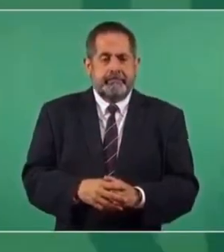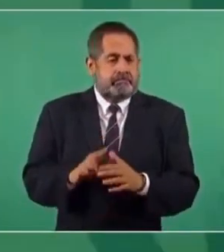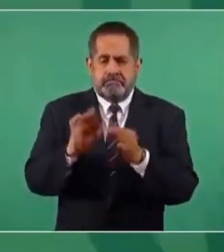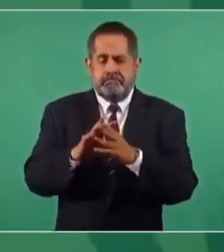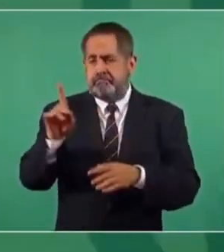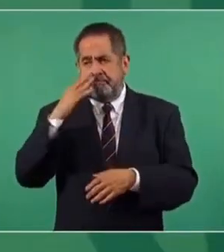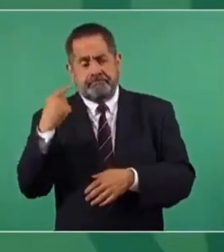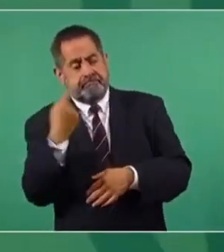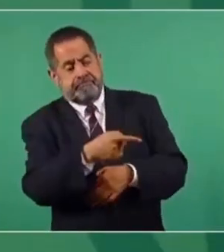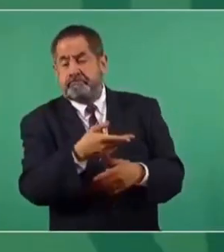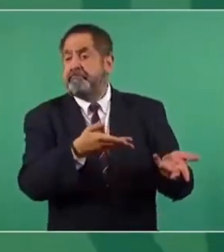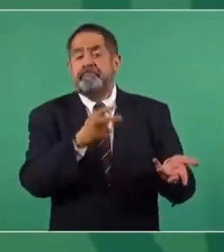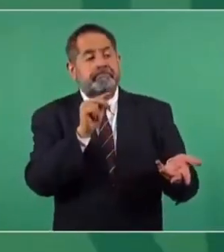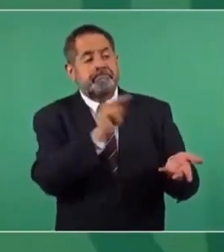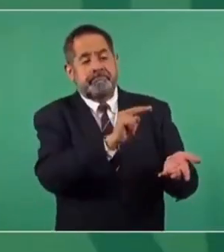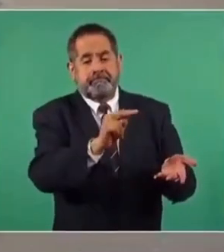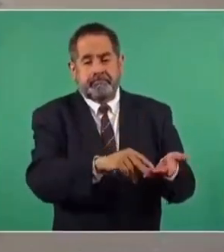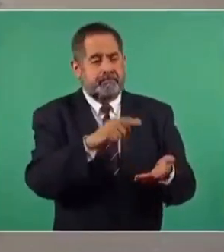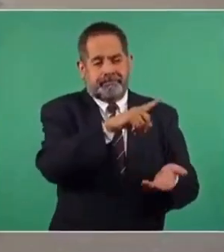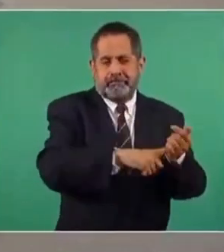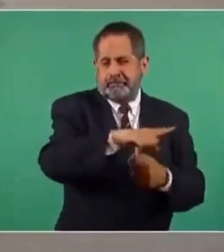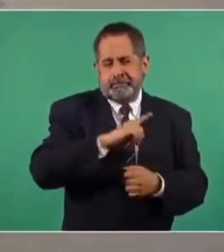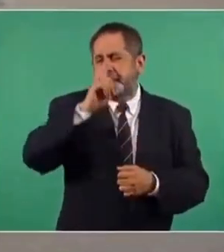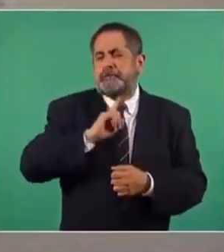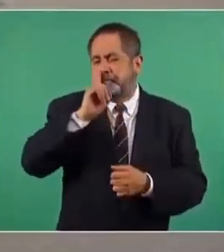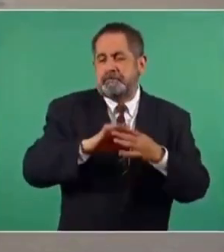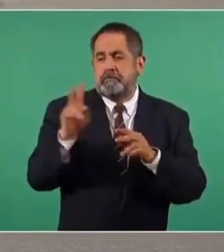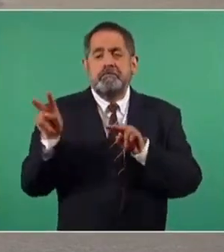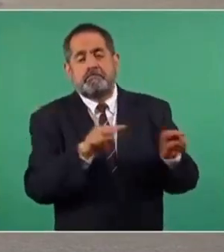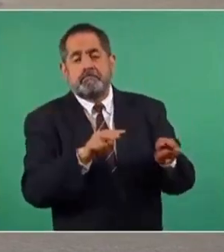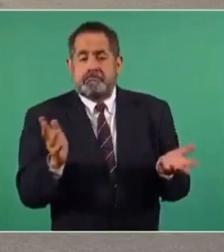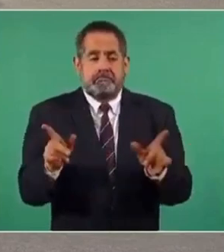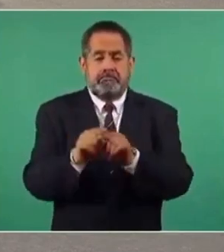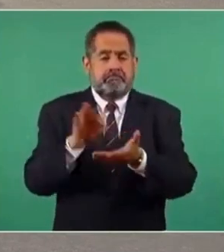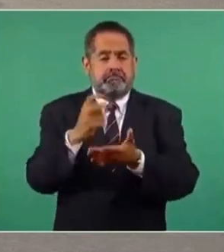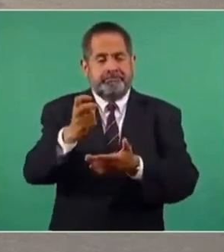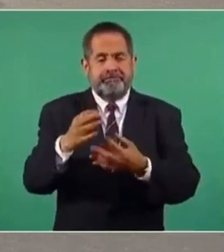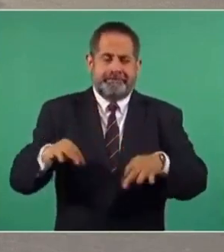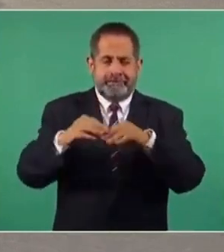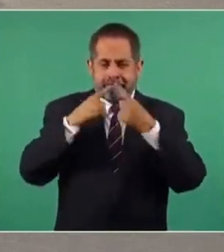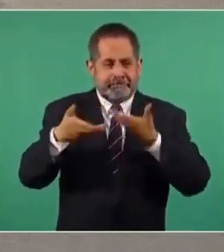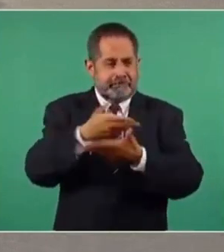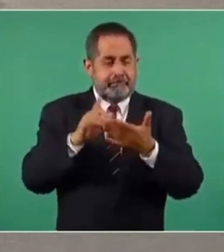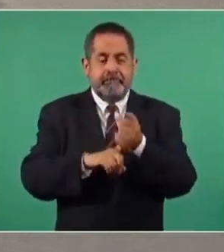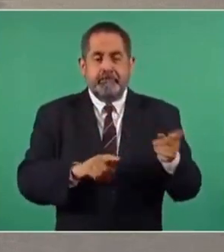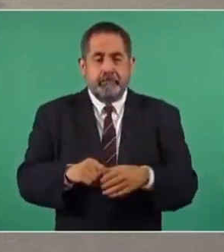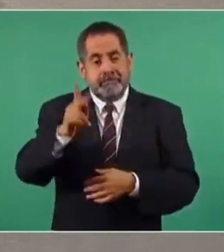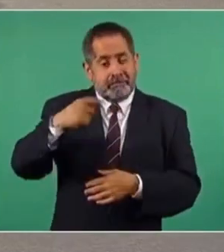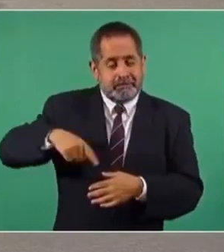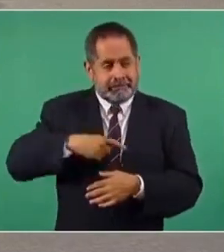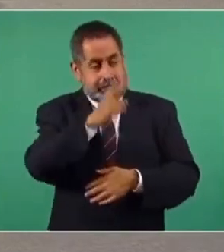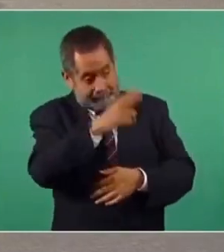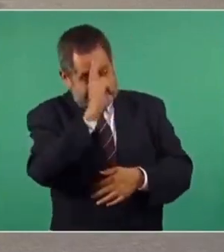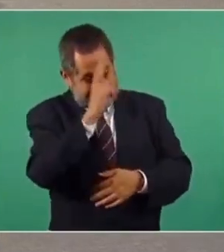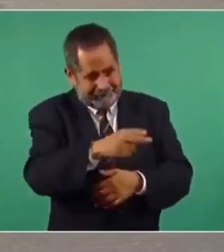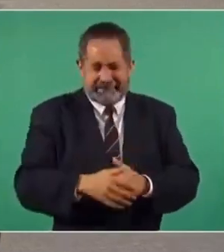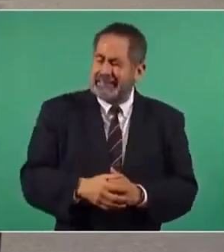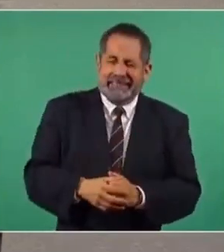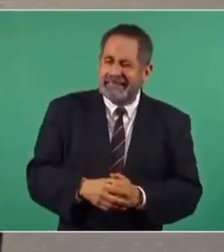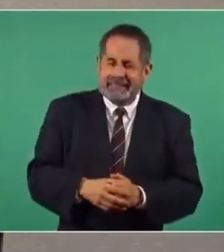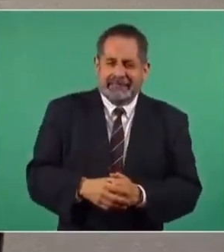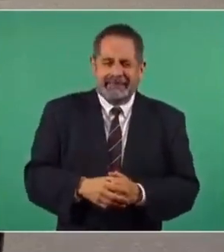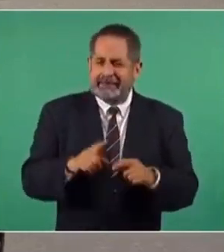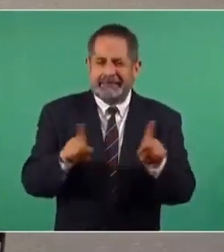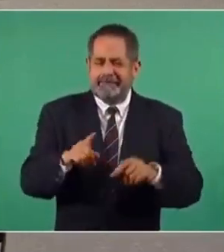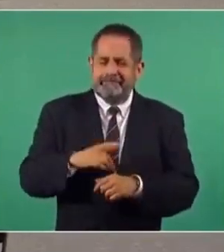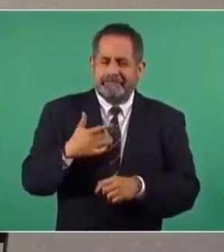criticar el uso de la mentira, y es parte del debate, pero prohibir es distinto, es